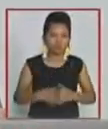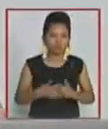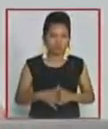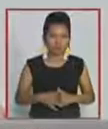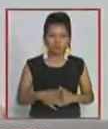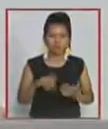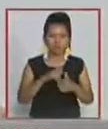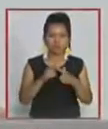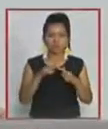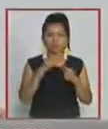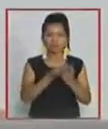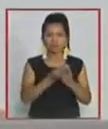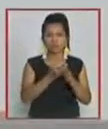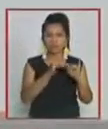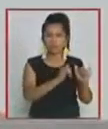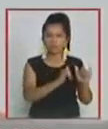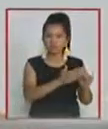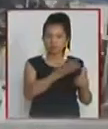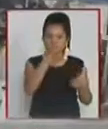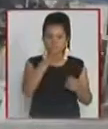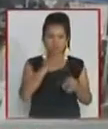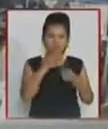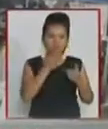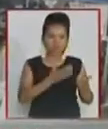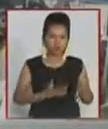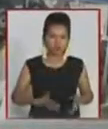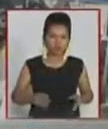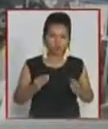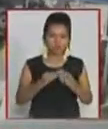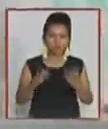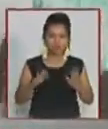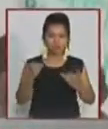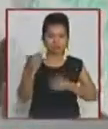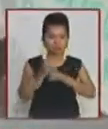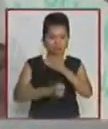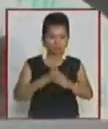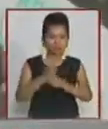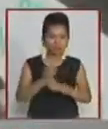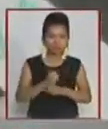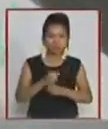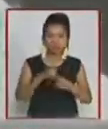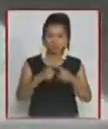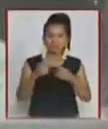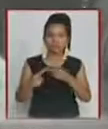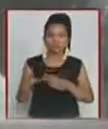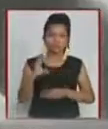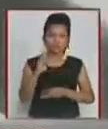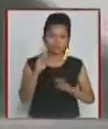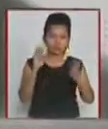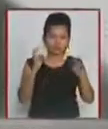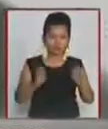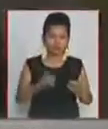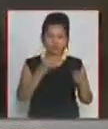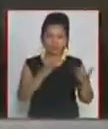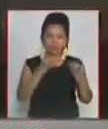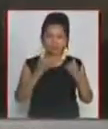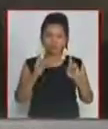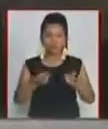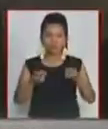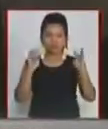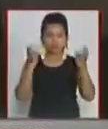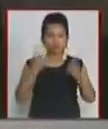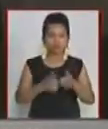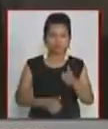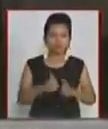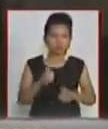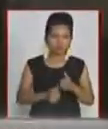que estuviese todavía en manos del denunciado. En lo que va del año, al menos 6 casos con víctimas múltiples fueron denunciados con similares características.